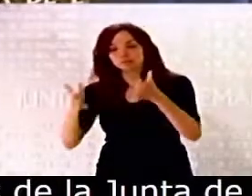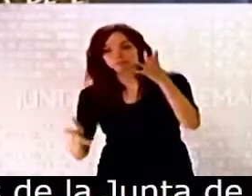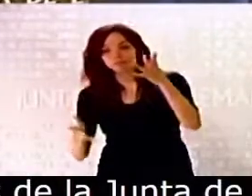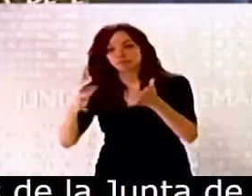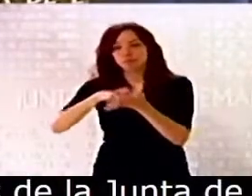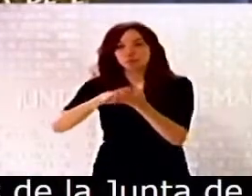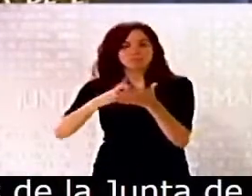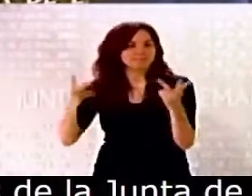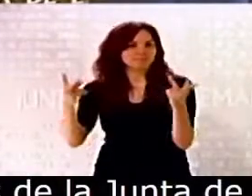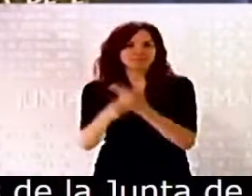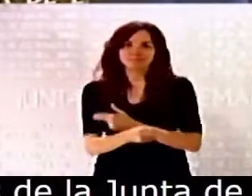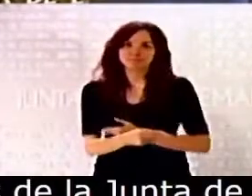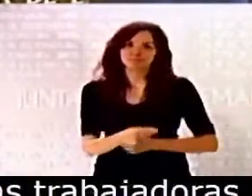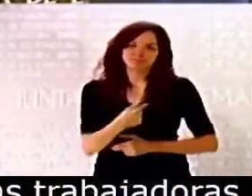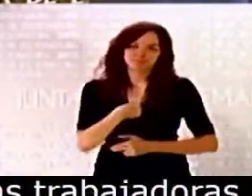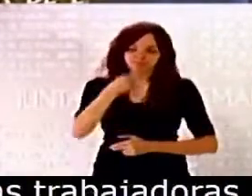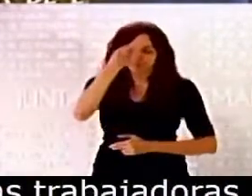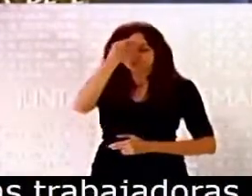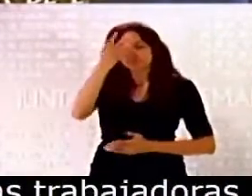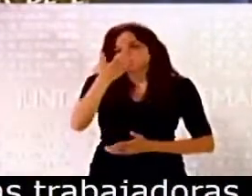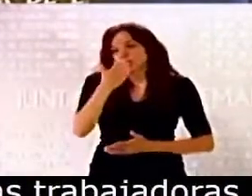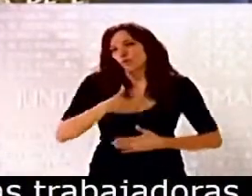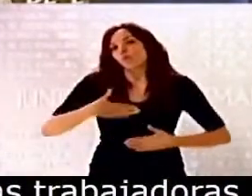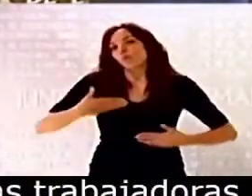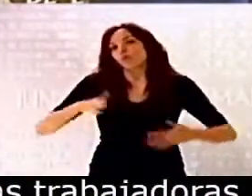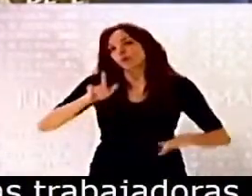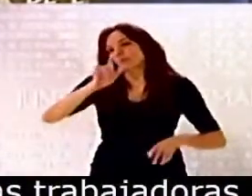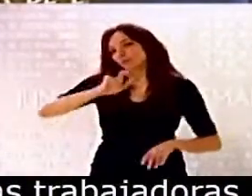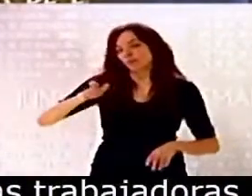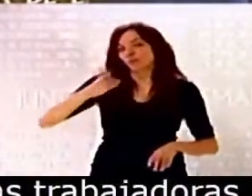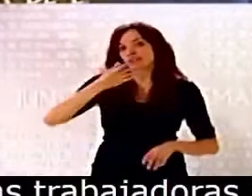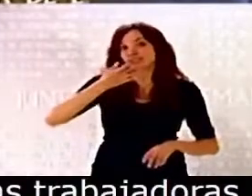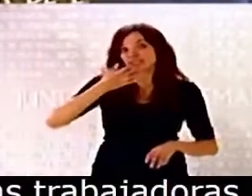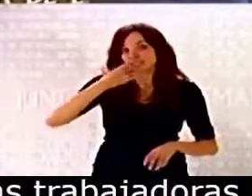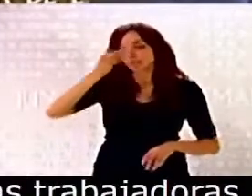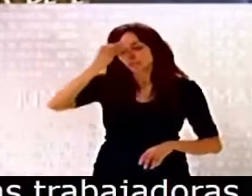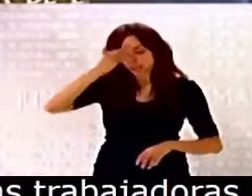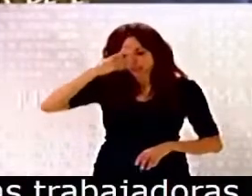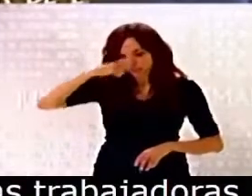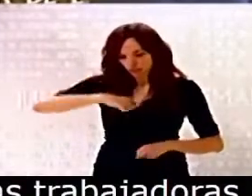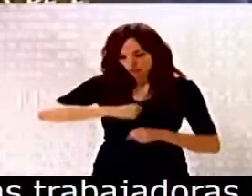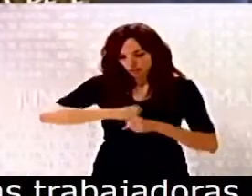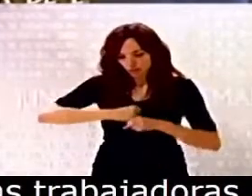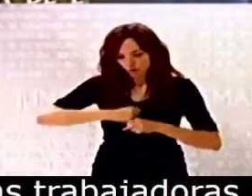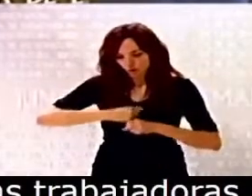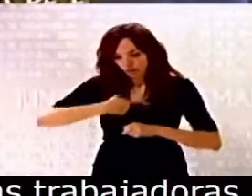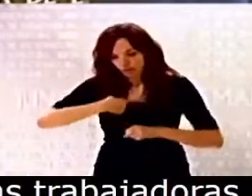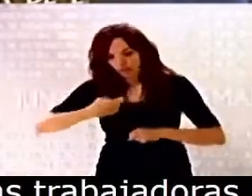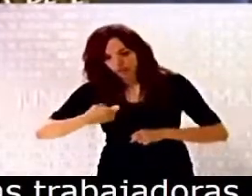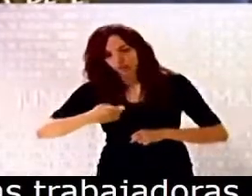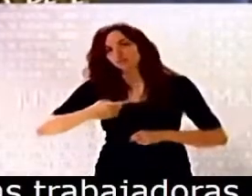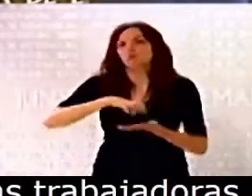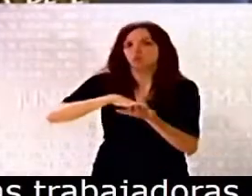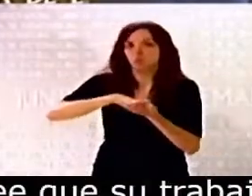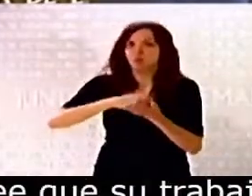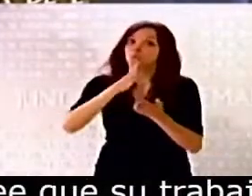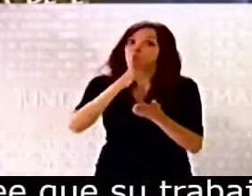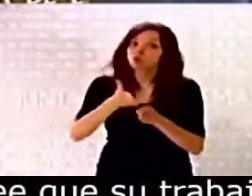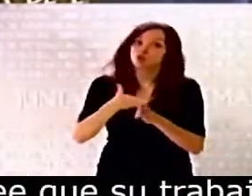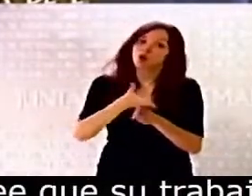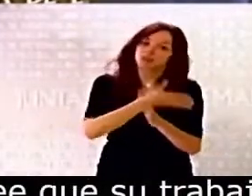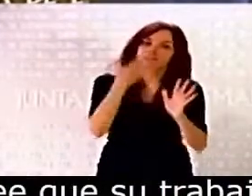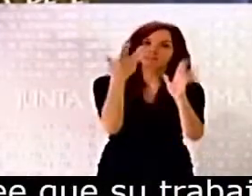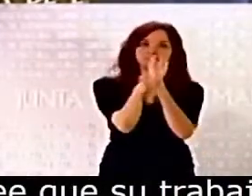incertidumbre que entiendo puede tener cualquier persona cuando cree que su trabajo va a cambiar. Por tanto, entendiendo